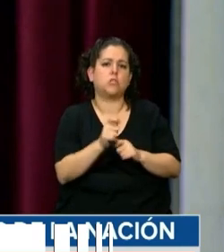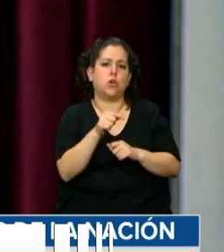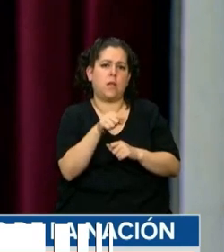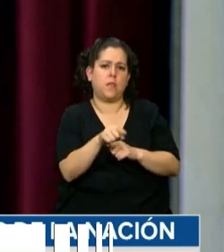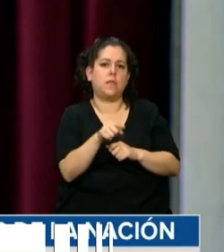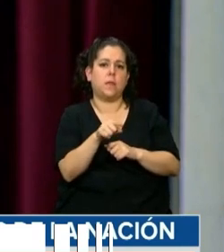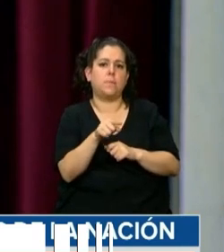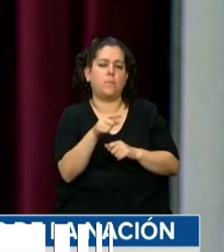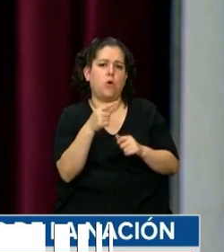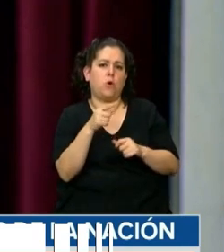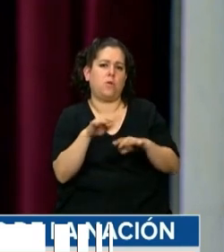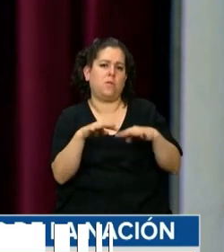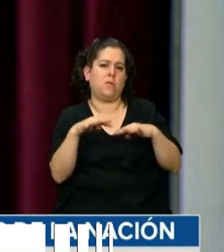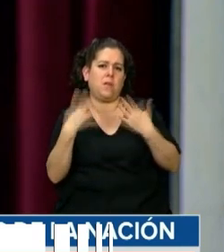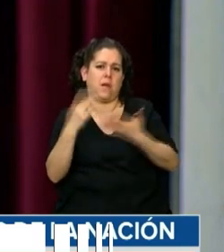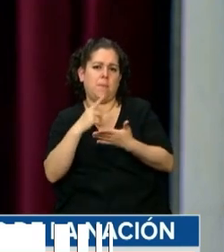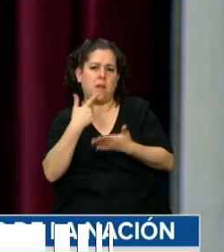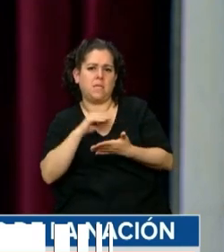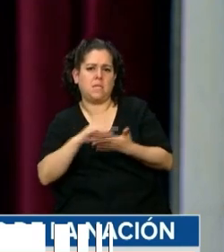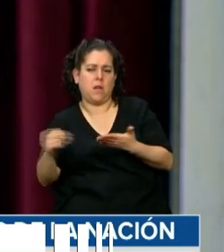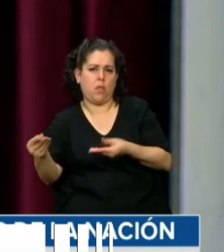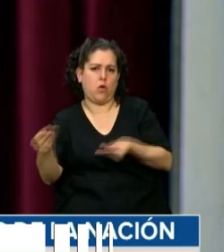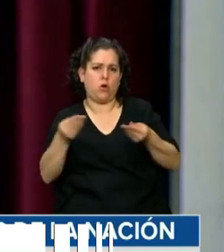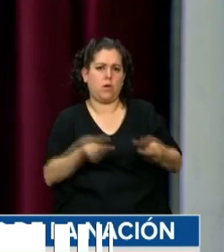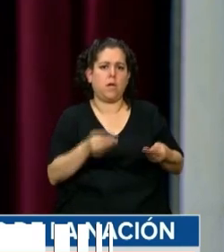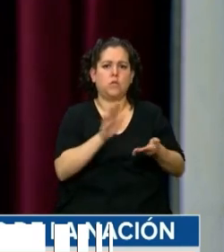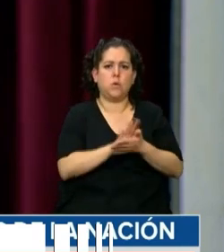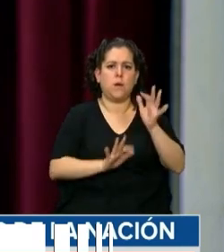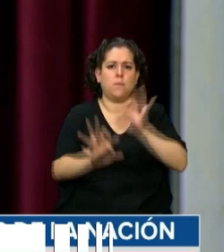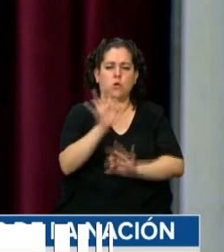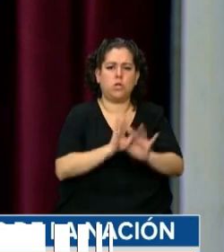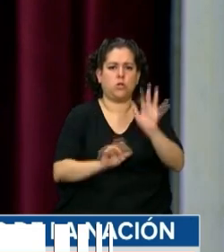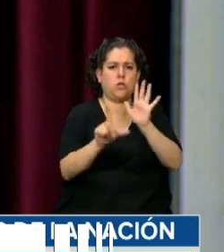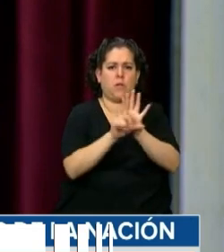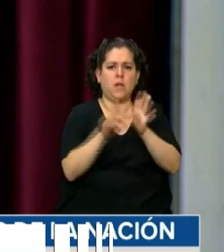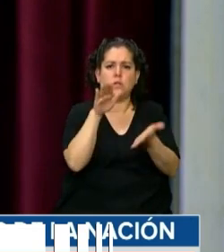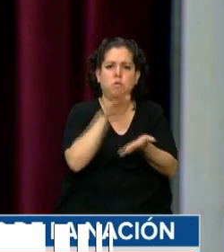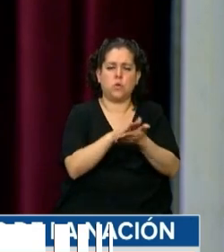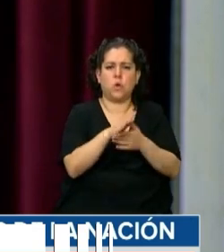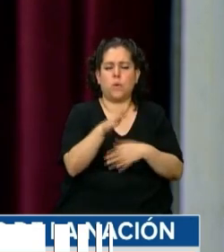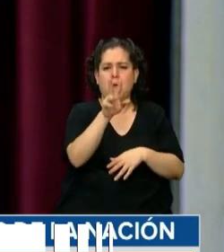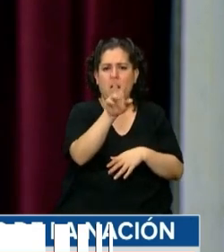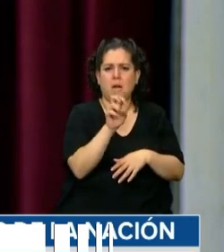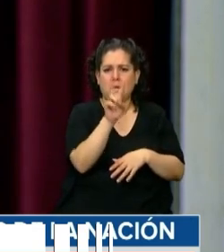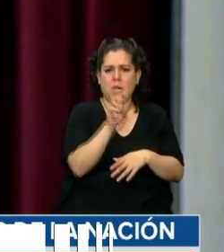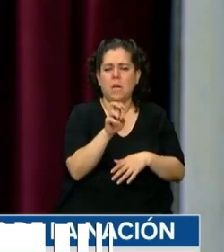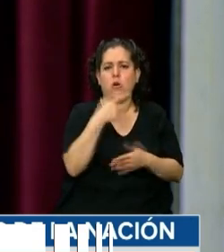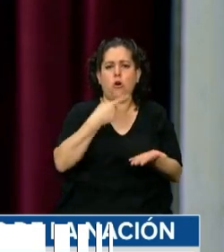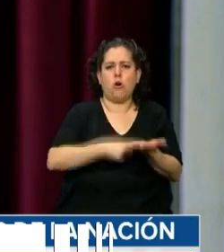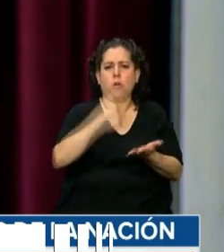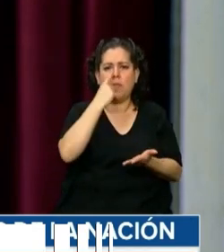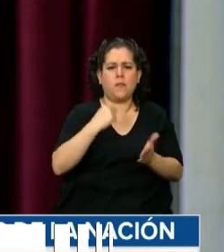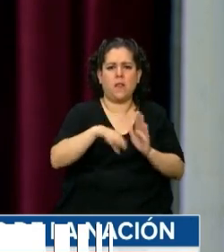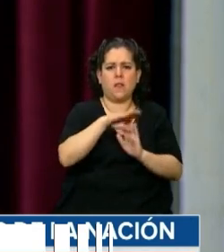esto lo mira el propietario, porque para el propietario es un negocio alquilar, no es otra cosa, obviamente que no le va a servir. Si lo